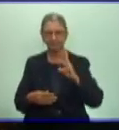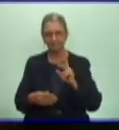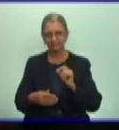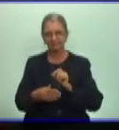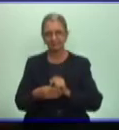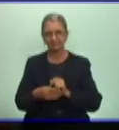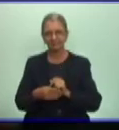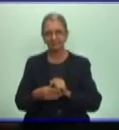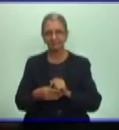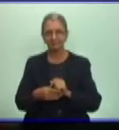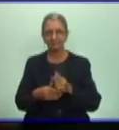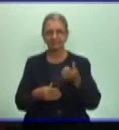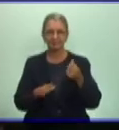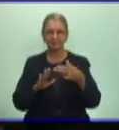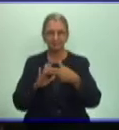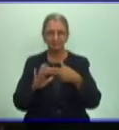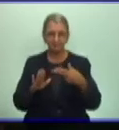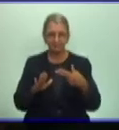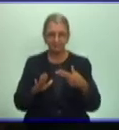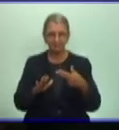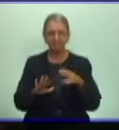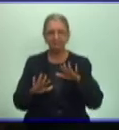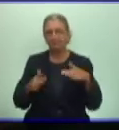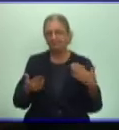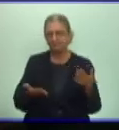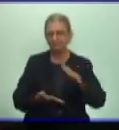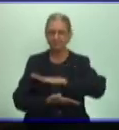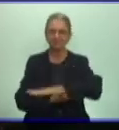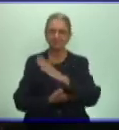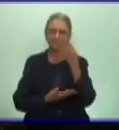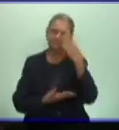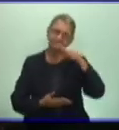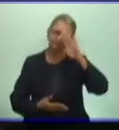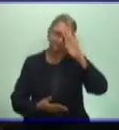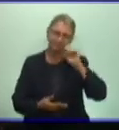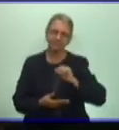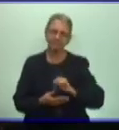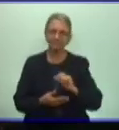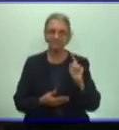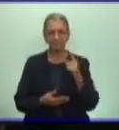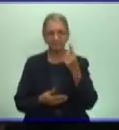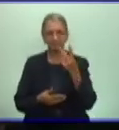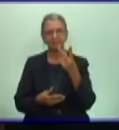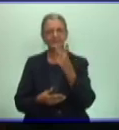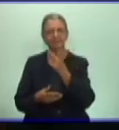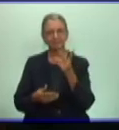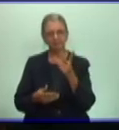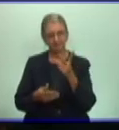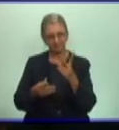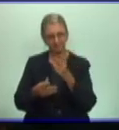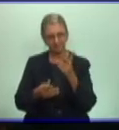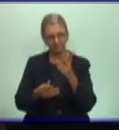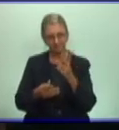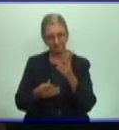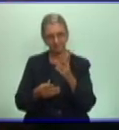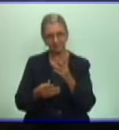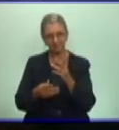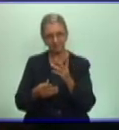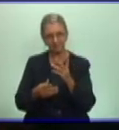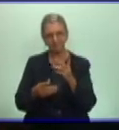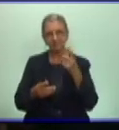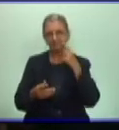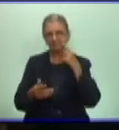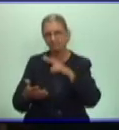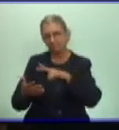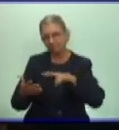La asignatura El Mundo en que Vivimos, con el álbum de la patria, primero y tercero, o sea, se revisa